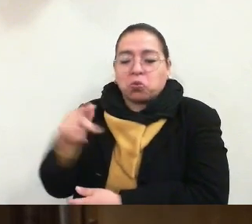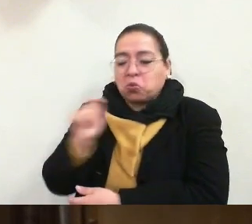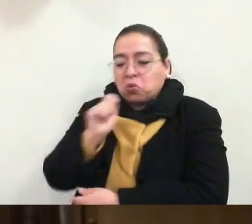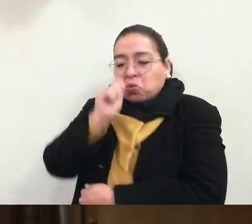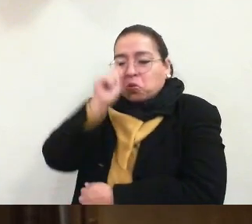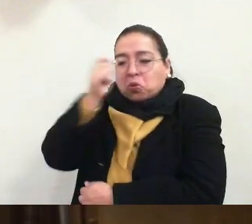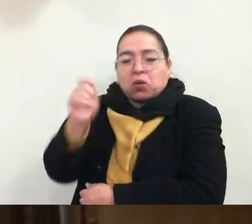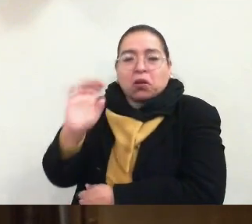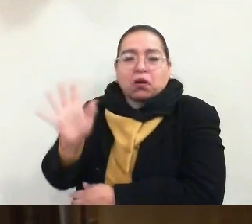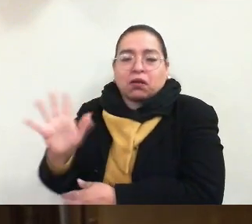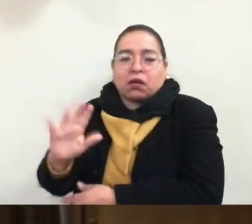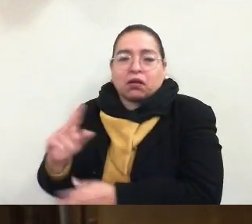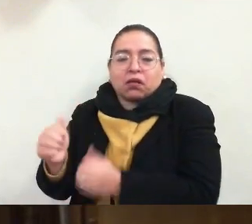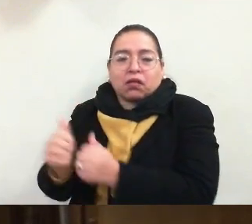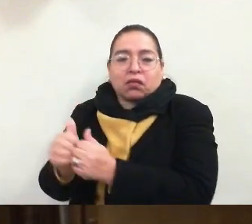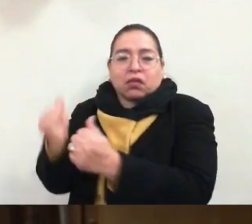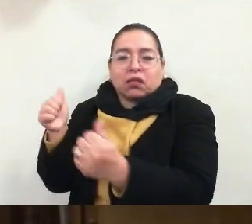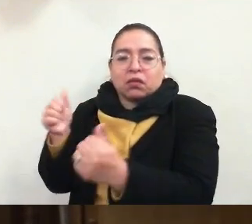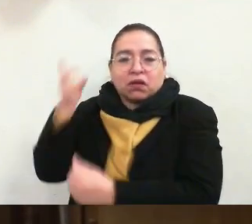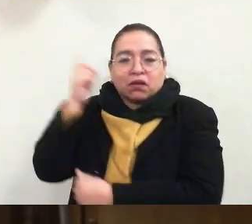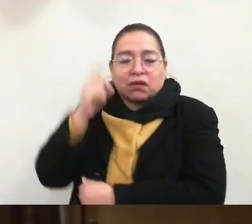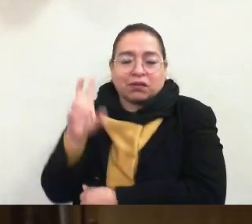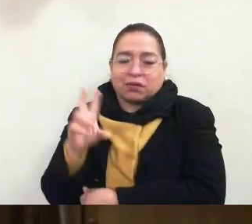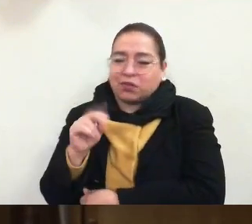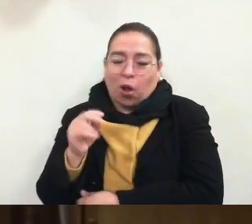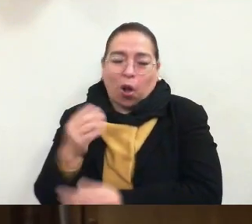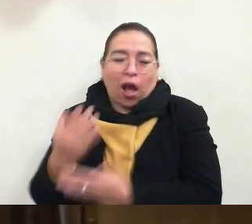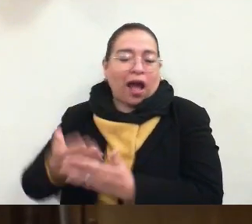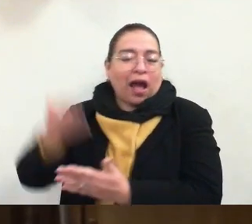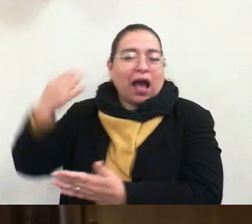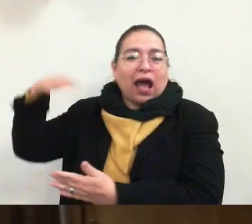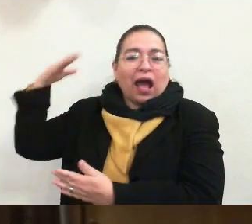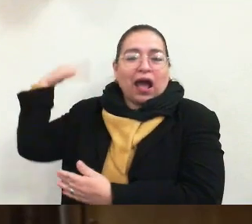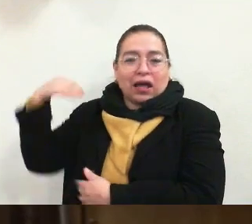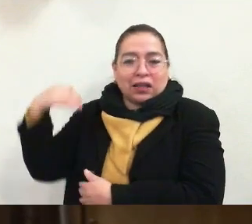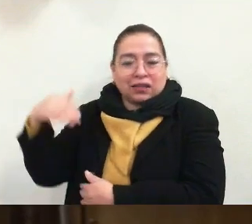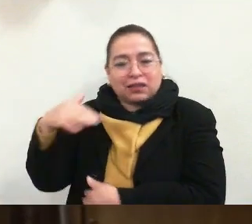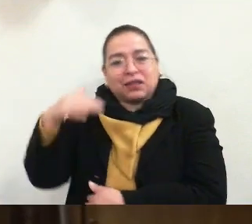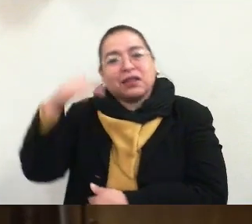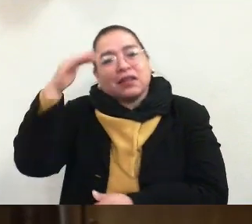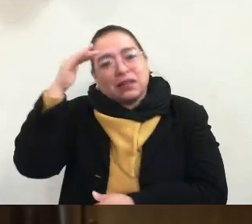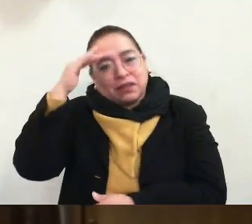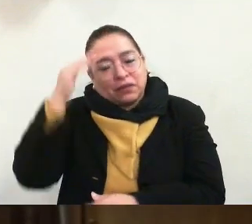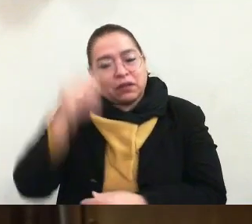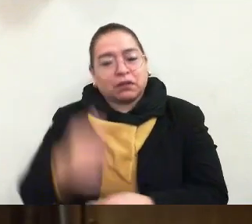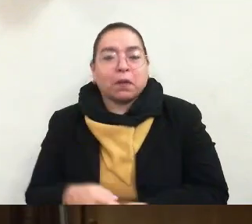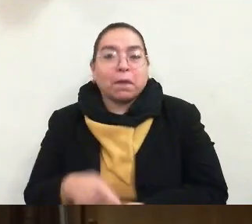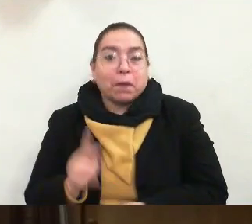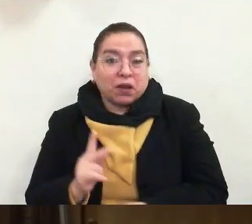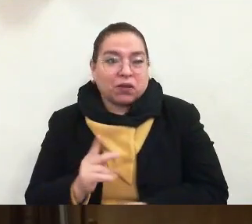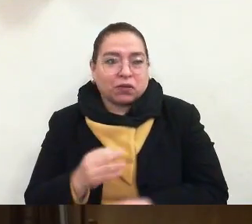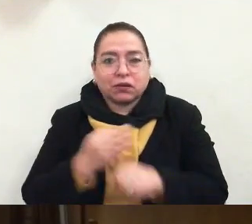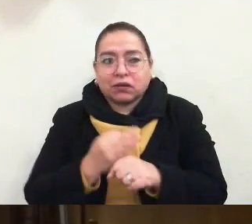Esto no nos llama tanto la atención porque así es también hoy.